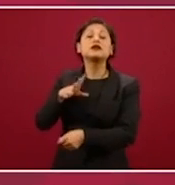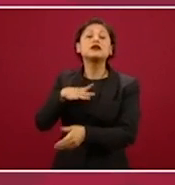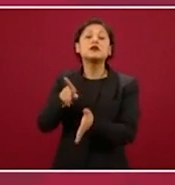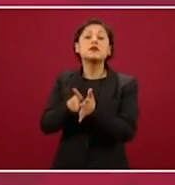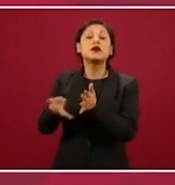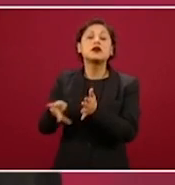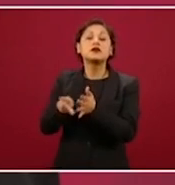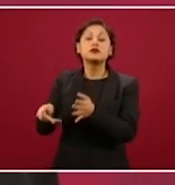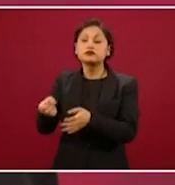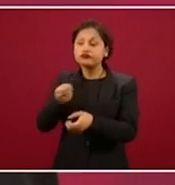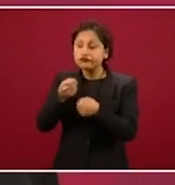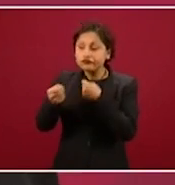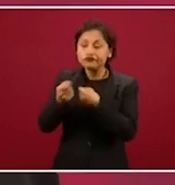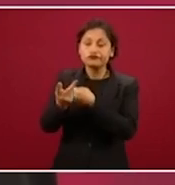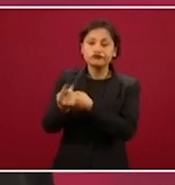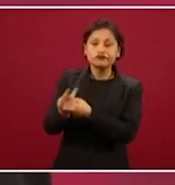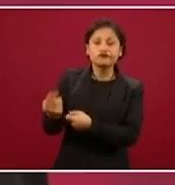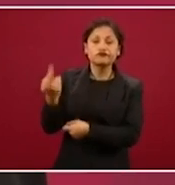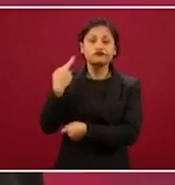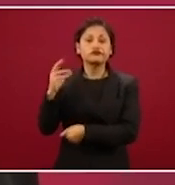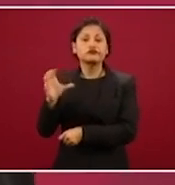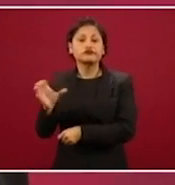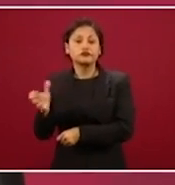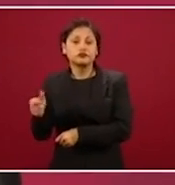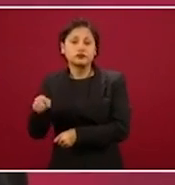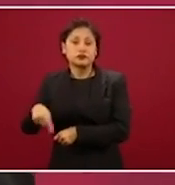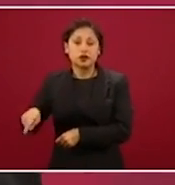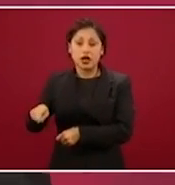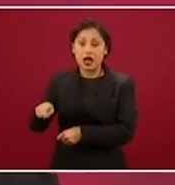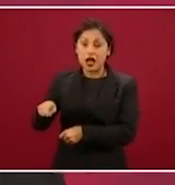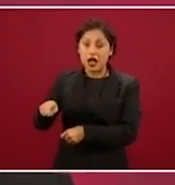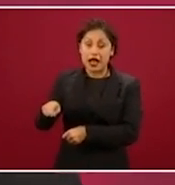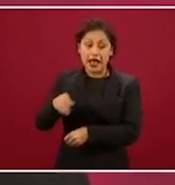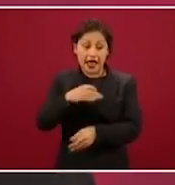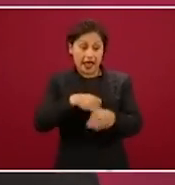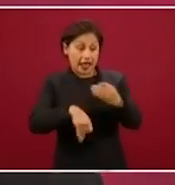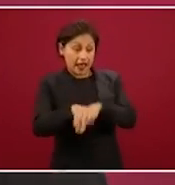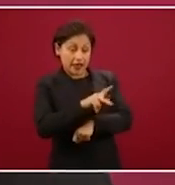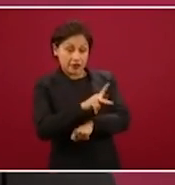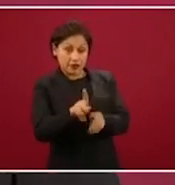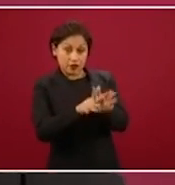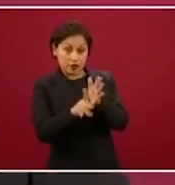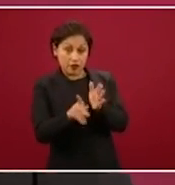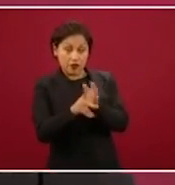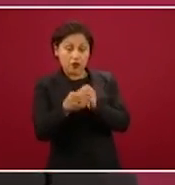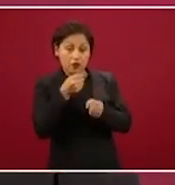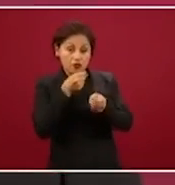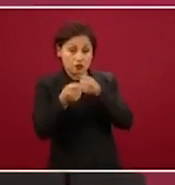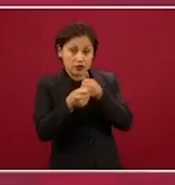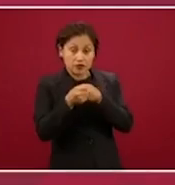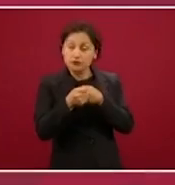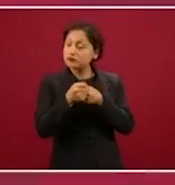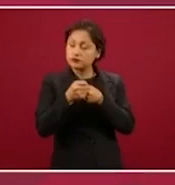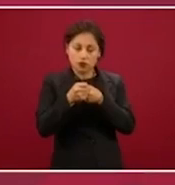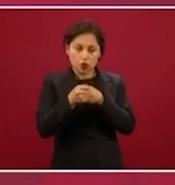pero eso sí, en la inmensa mayoría de los medios